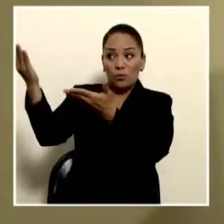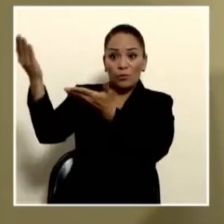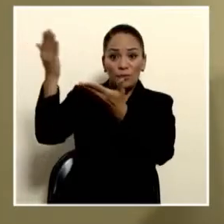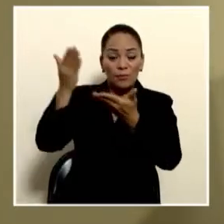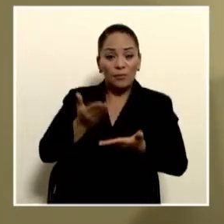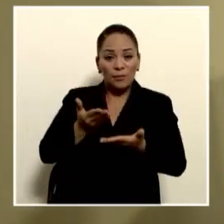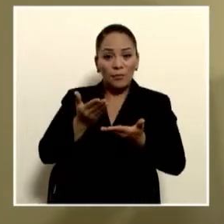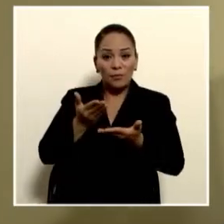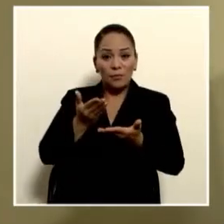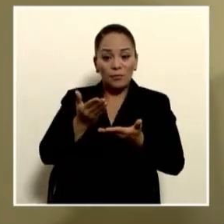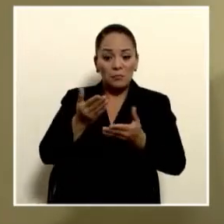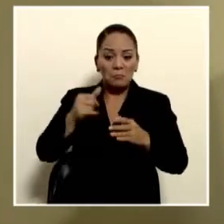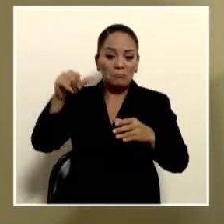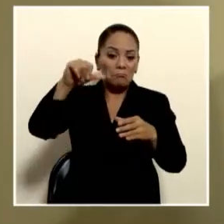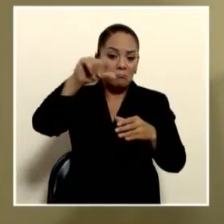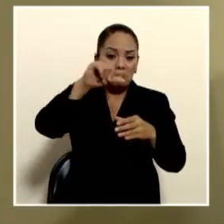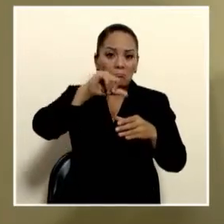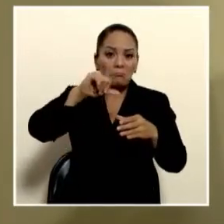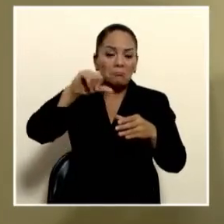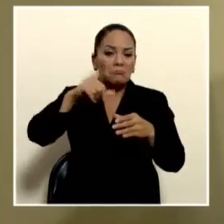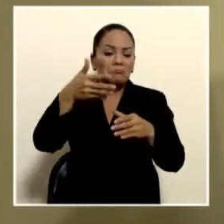echarle unas